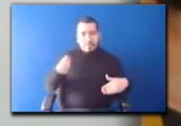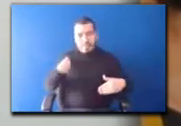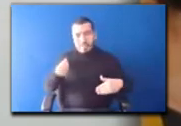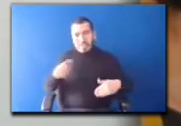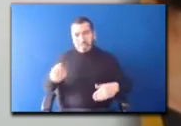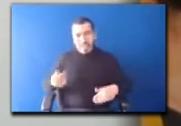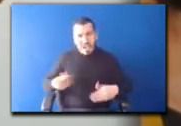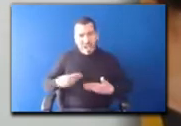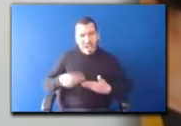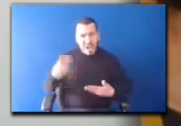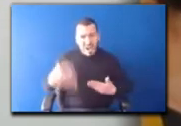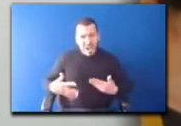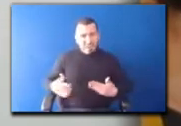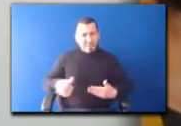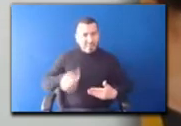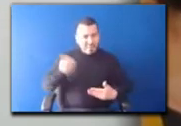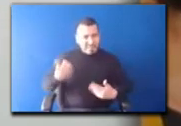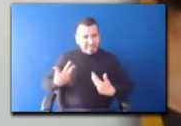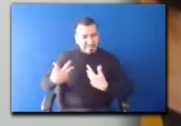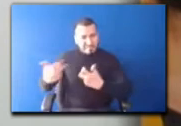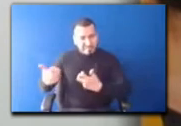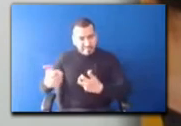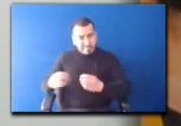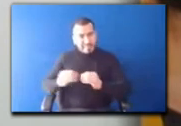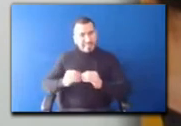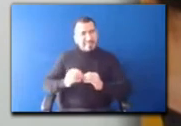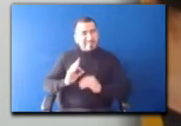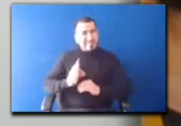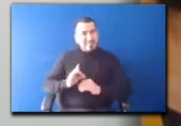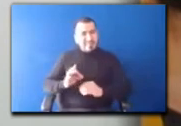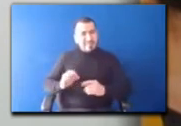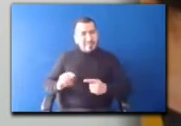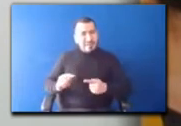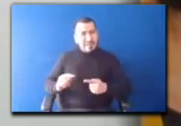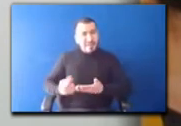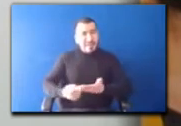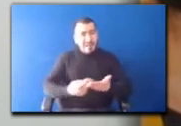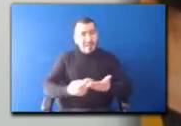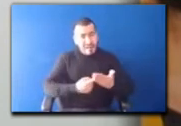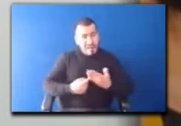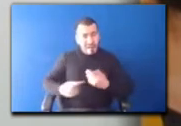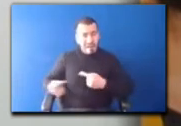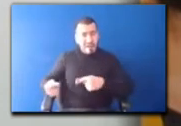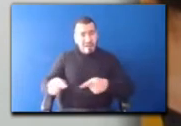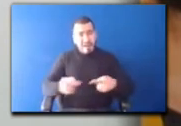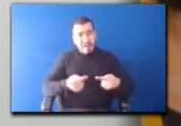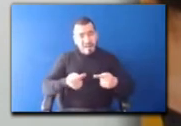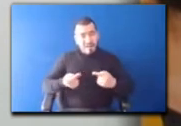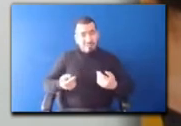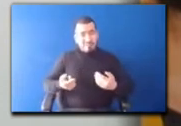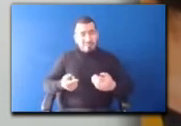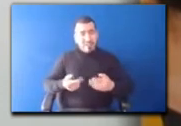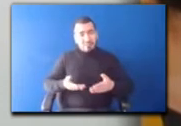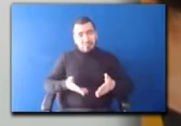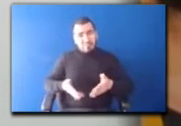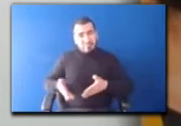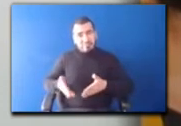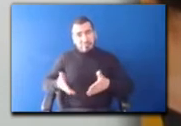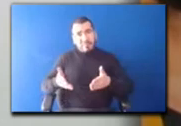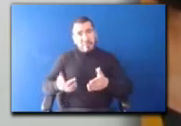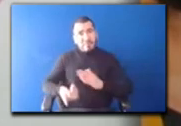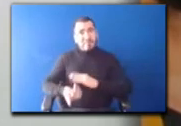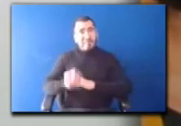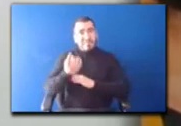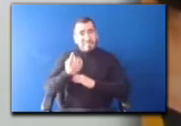de mí. Siempre está como en la discusión en medio de todo esto. Se ha recorrido un camino, pero nos falta muchísimo, muchísimo. Lo que tú estás